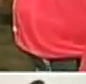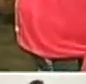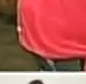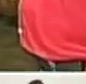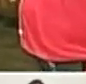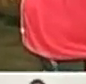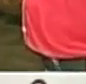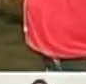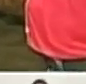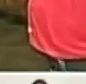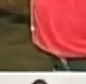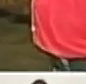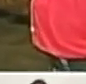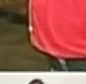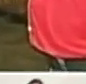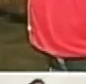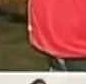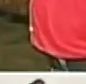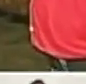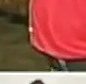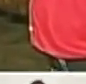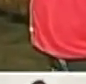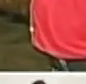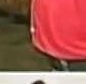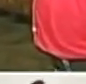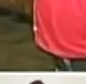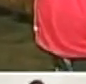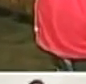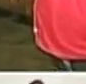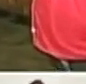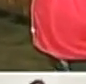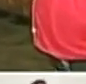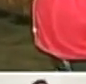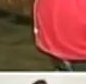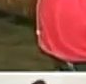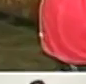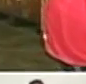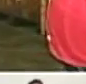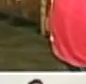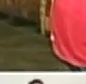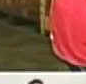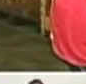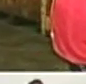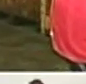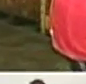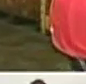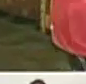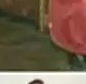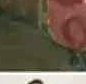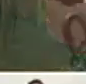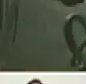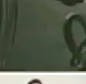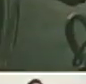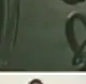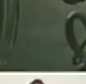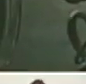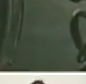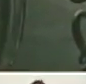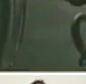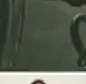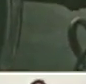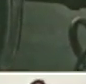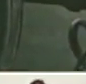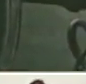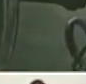le explique a ustedes de qué se trata esta estructura que ustedes ven aquí, llamada Buggy, y cómo ustedes